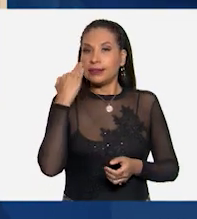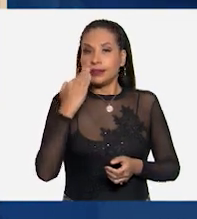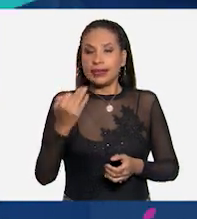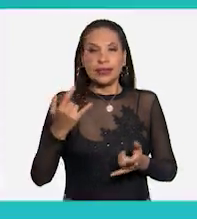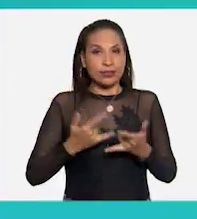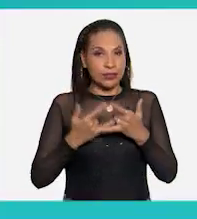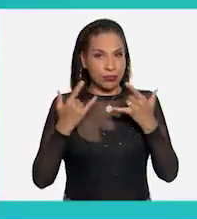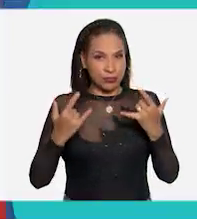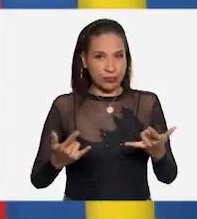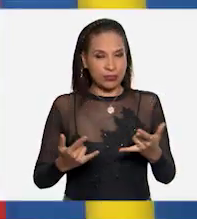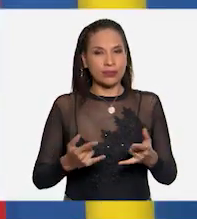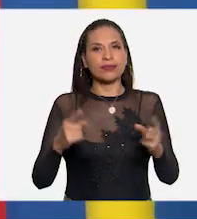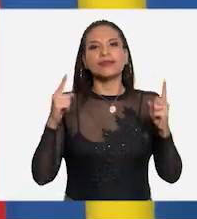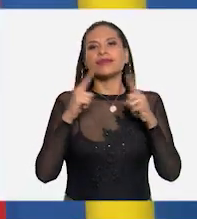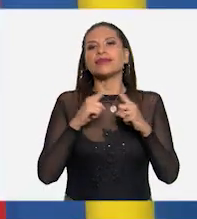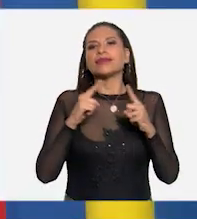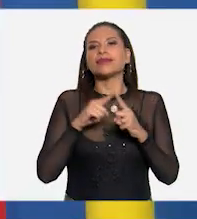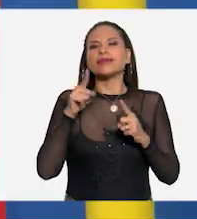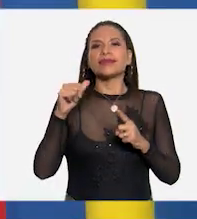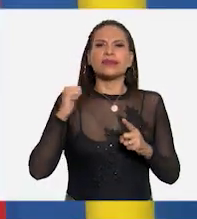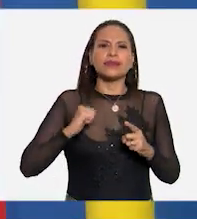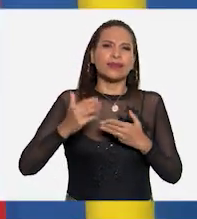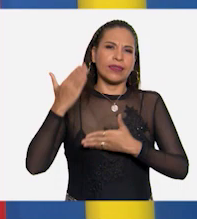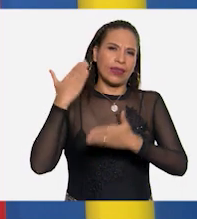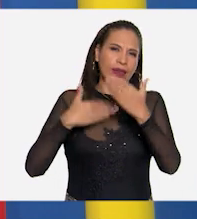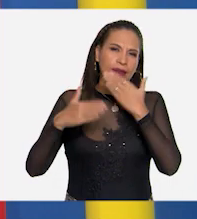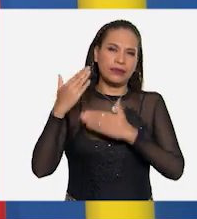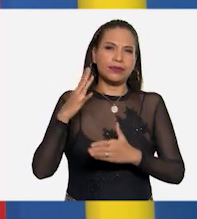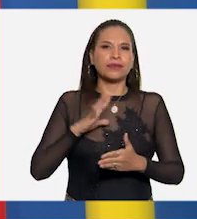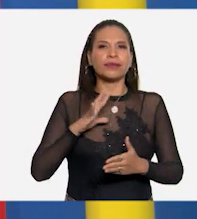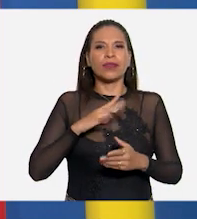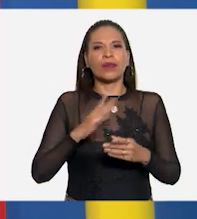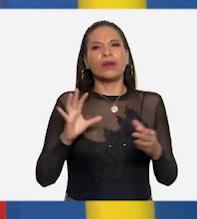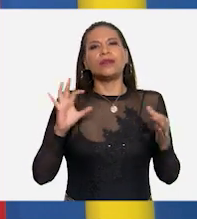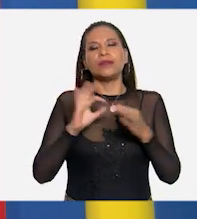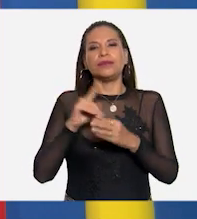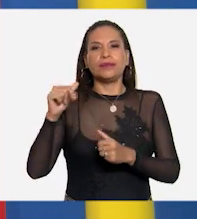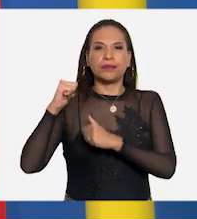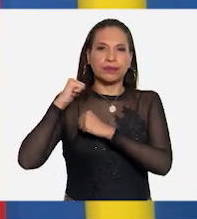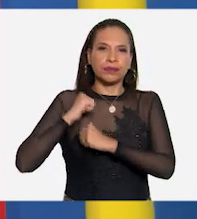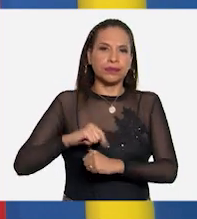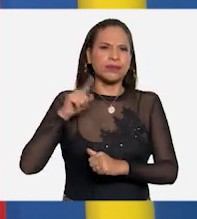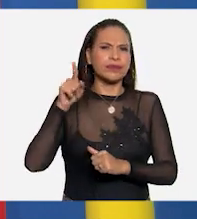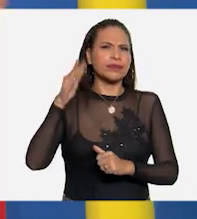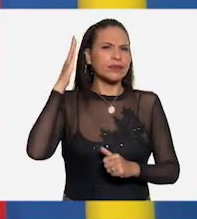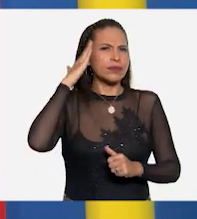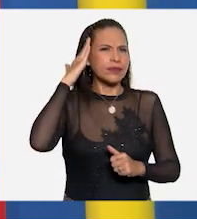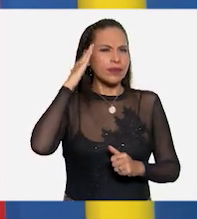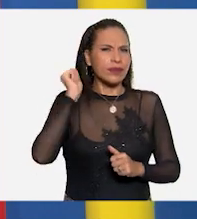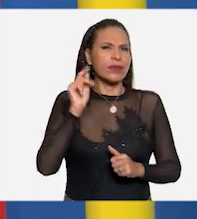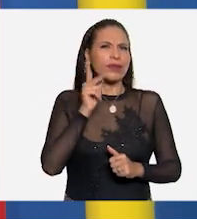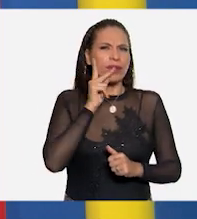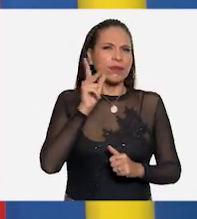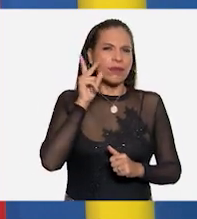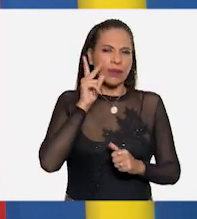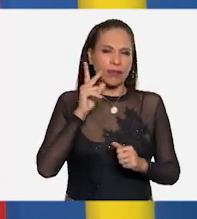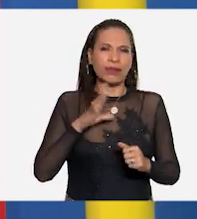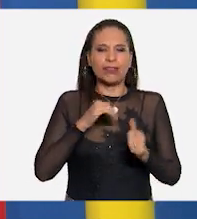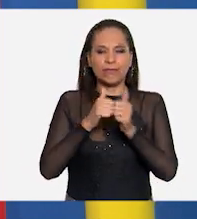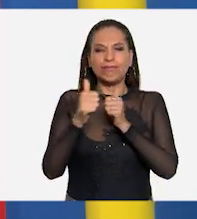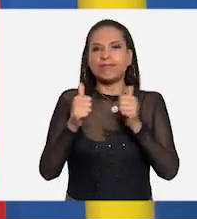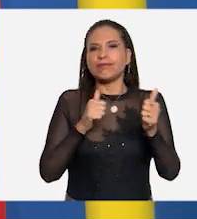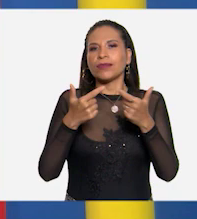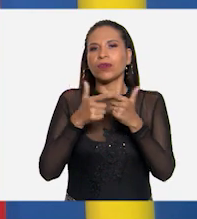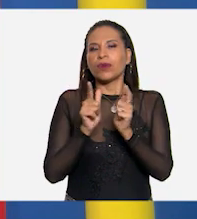de la historia, la iglesia medieval que anteriormente se hallaba unida bajo la autoridad del Papa se dividió. Un grupo